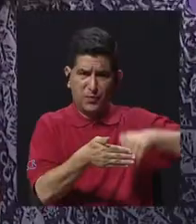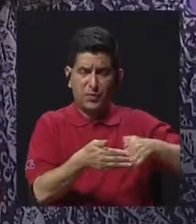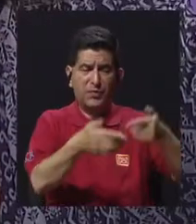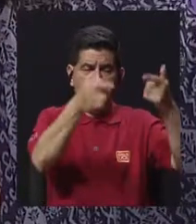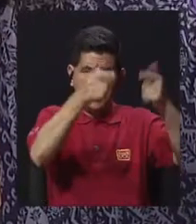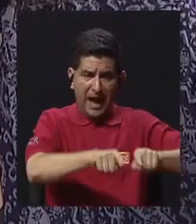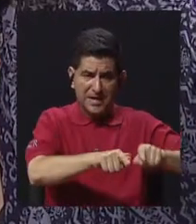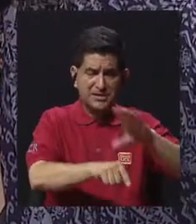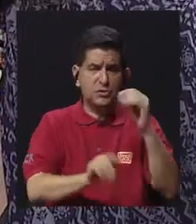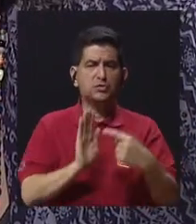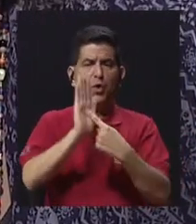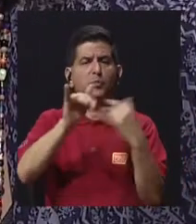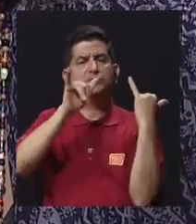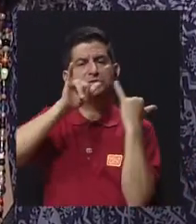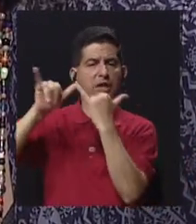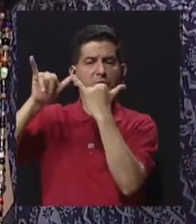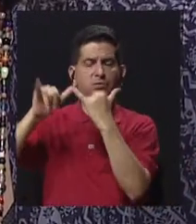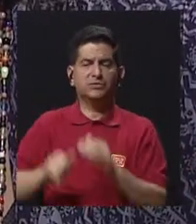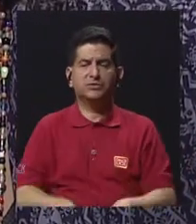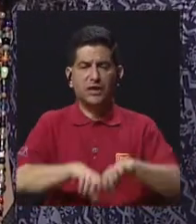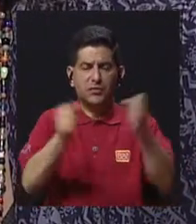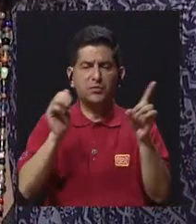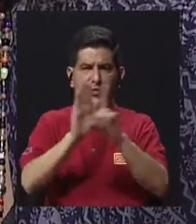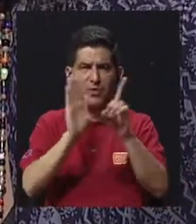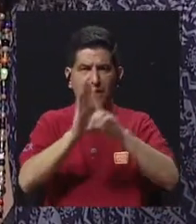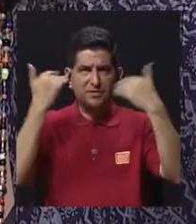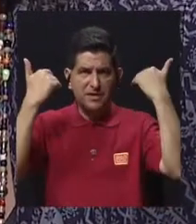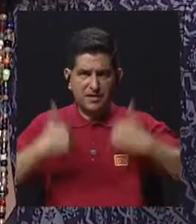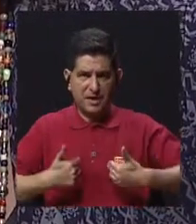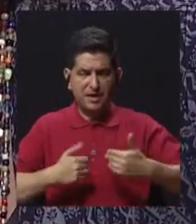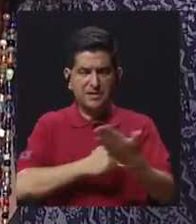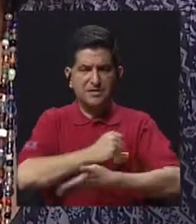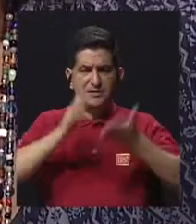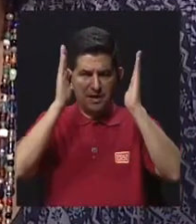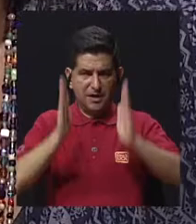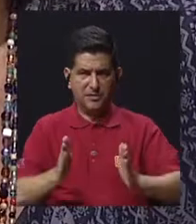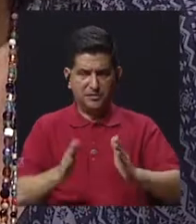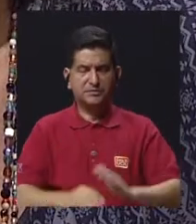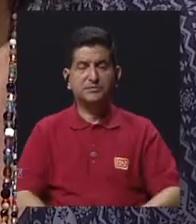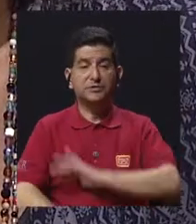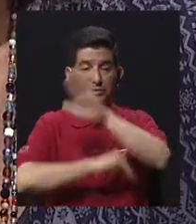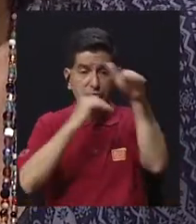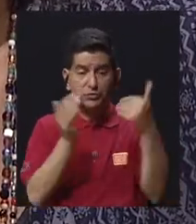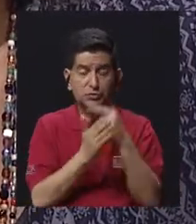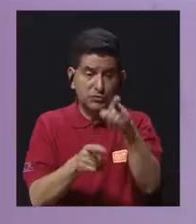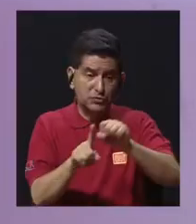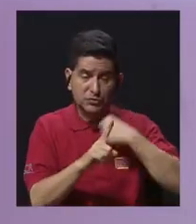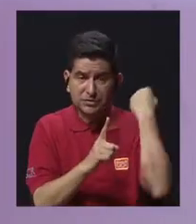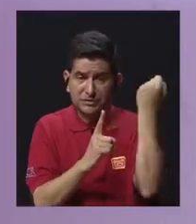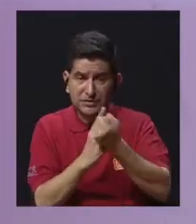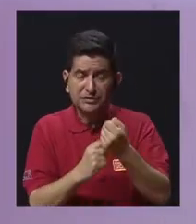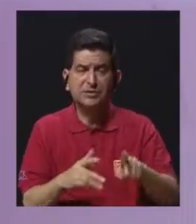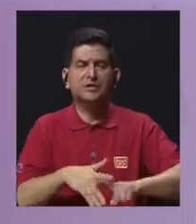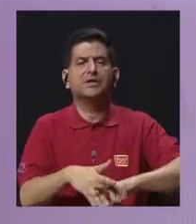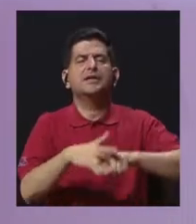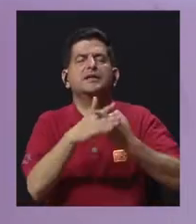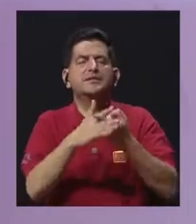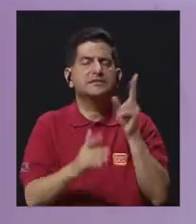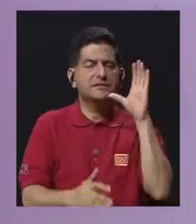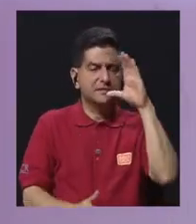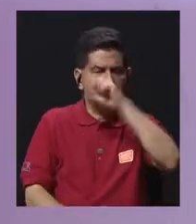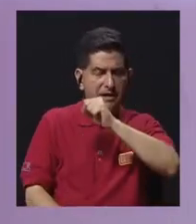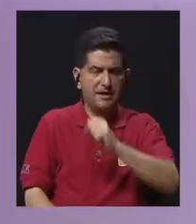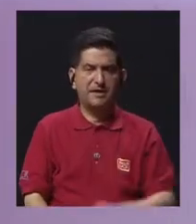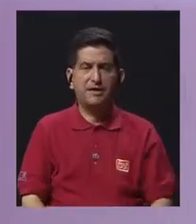que documentara caso o que presentara alguna denuncia de violación a derechos humanos de los campesinos. Y todo